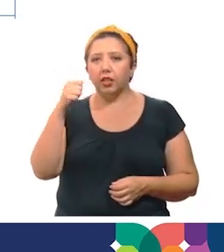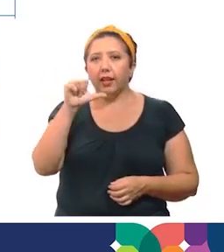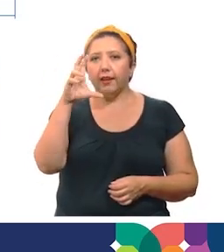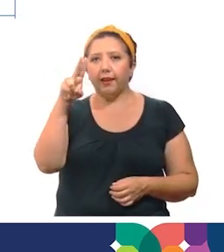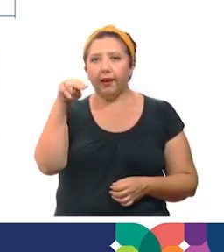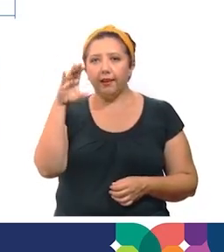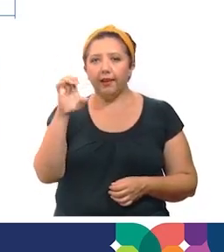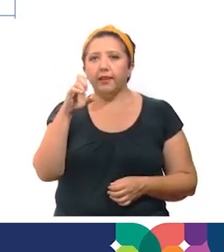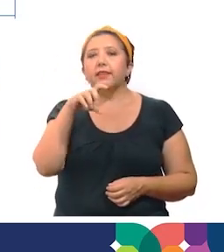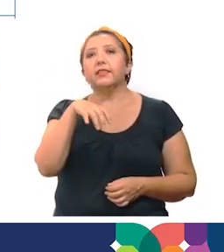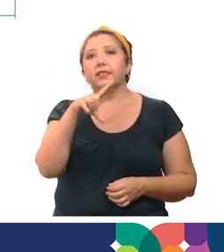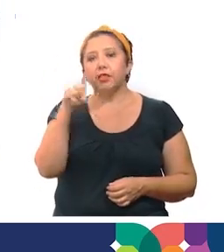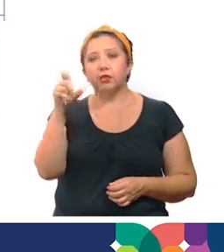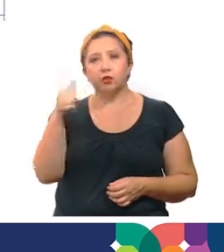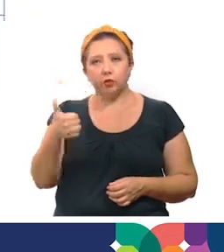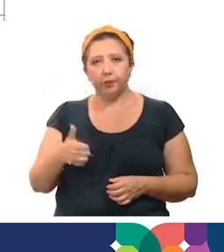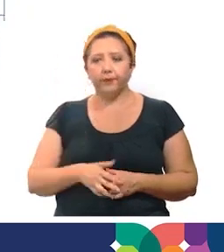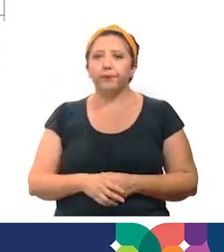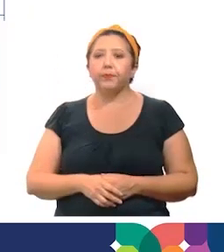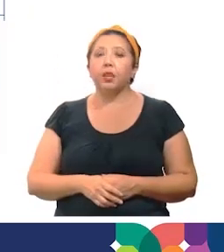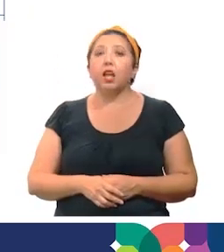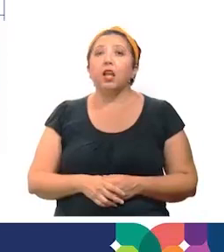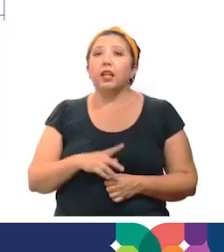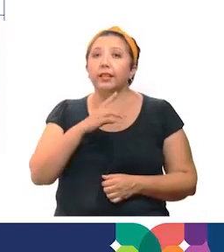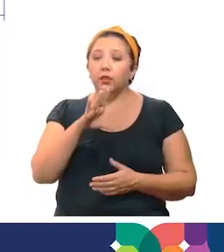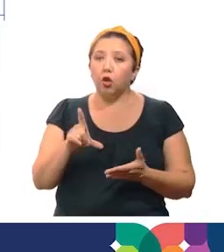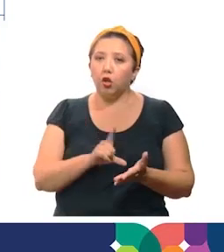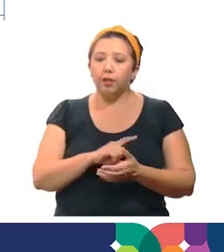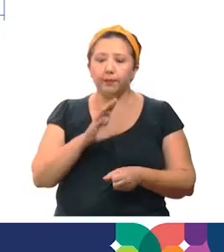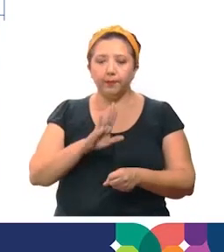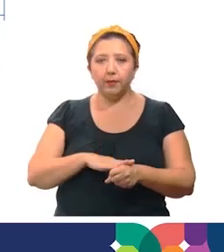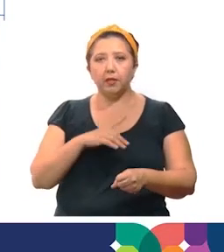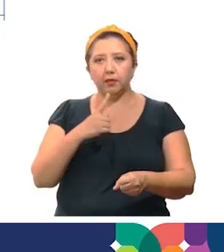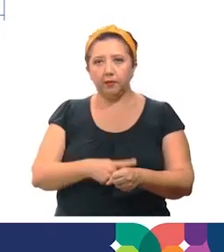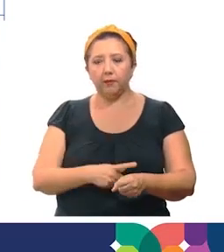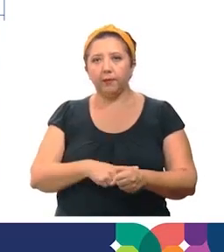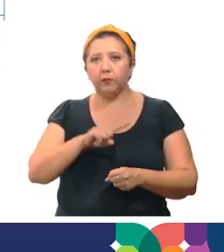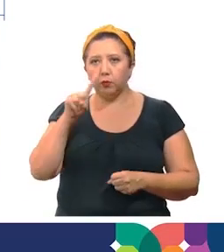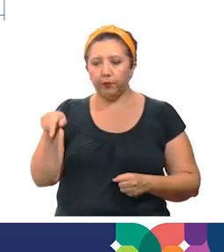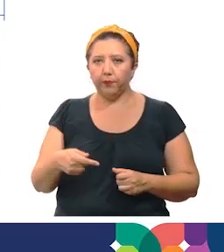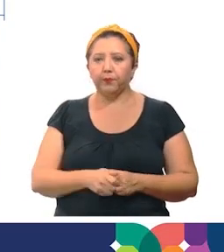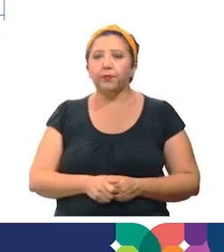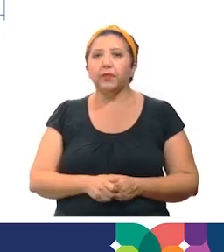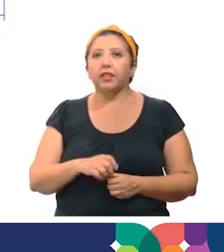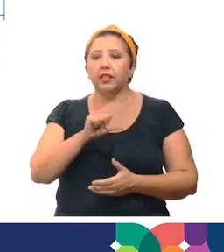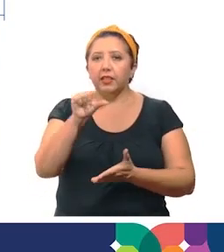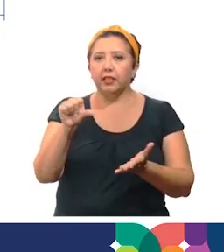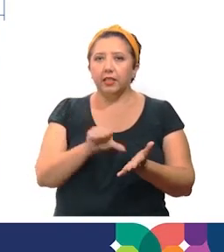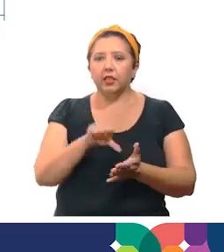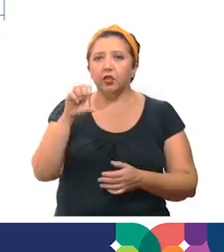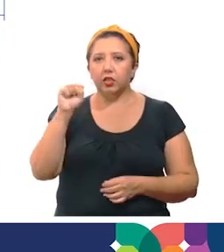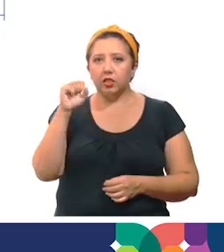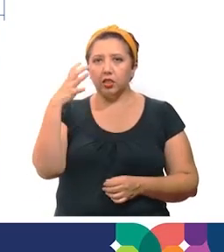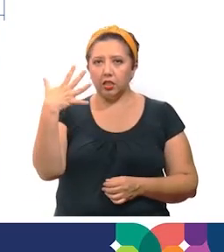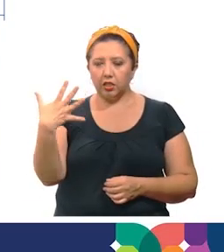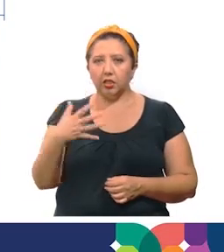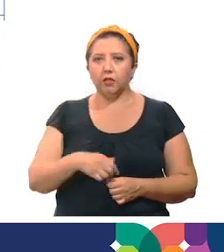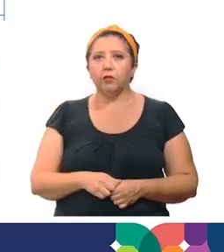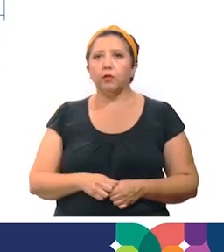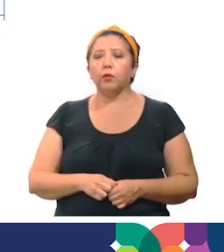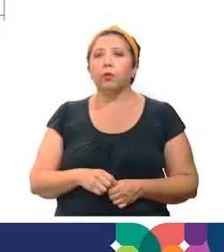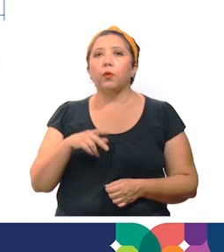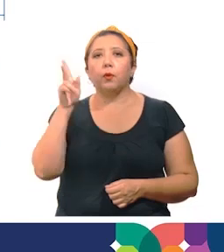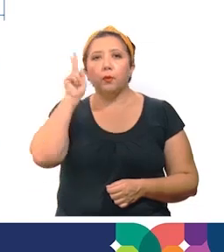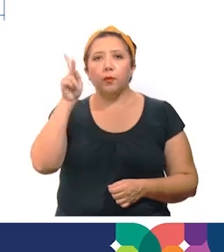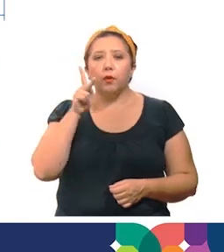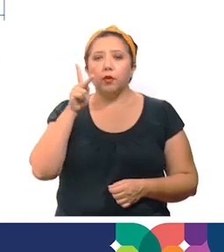Acanqué 106. Las colonias de Mérida con mayor número de personas contagiadas son Centro con 65 contagios,